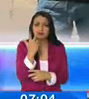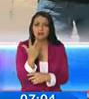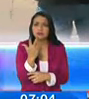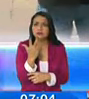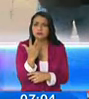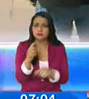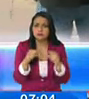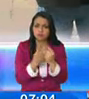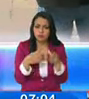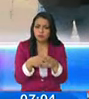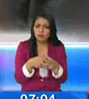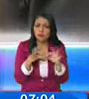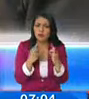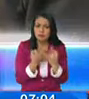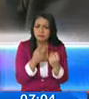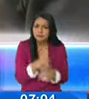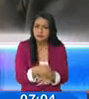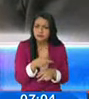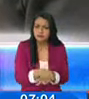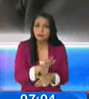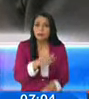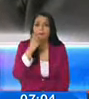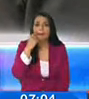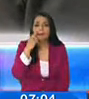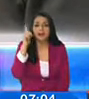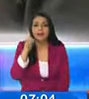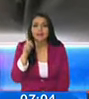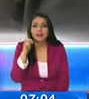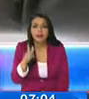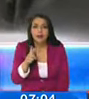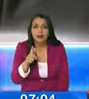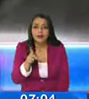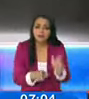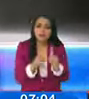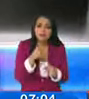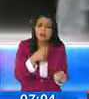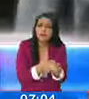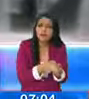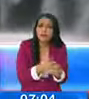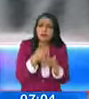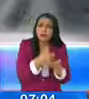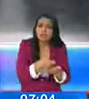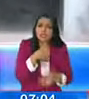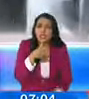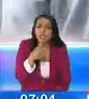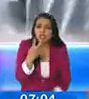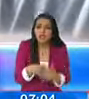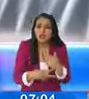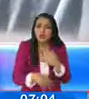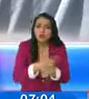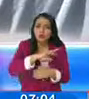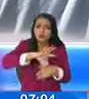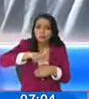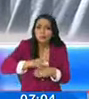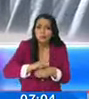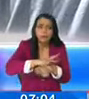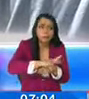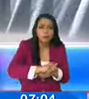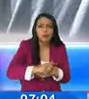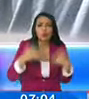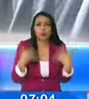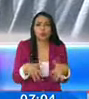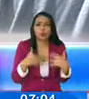miembros de una misma familia, donde el líder era el padre y los colaboradores, sus dos hijos, es decir, una organización familiar. A ellos